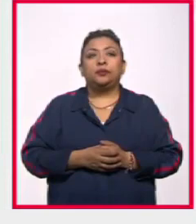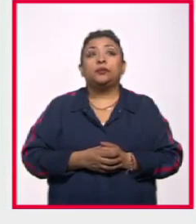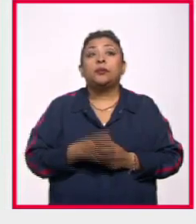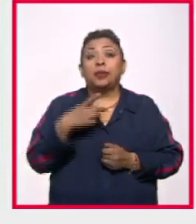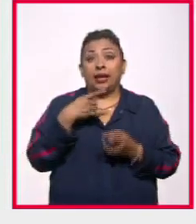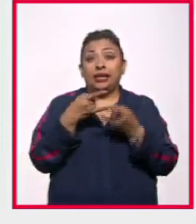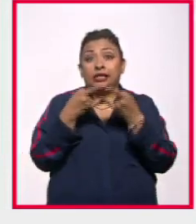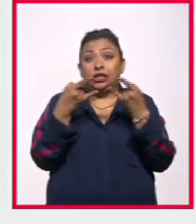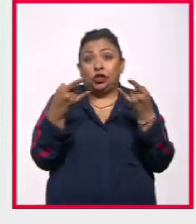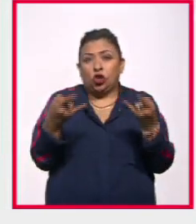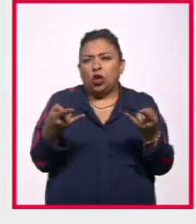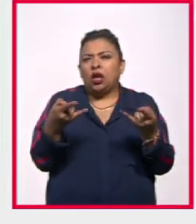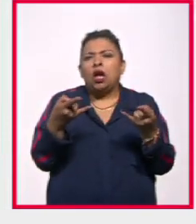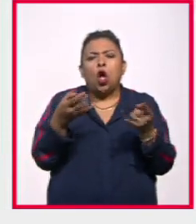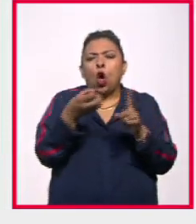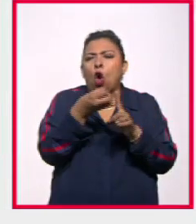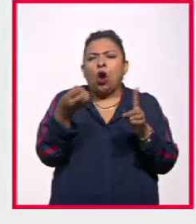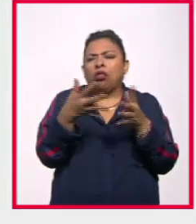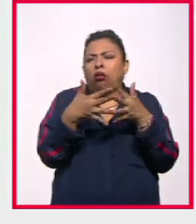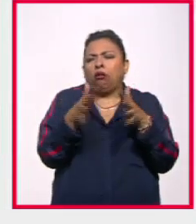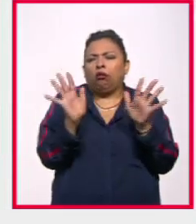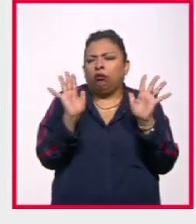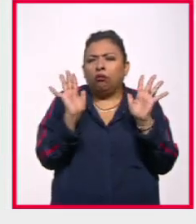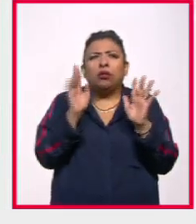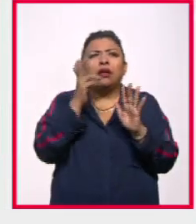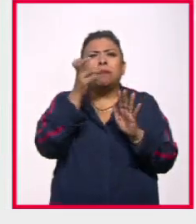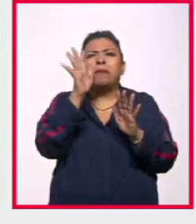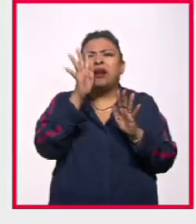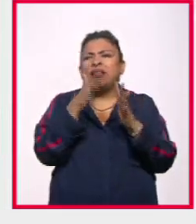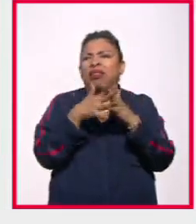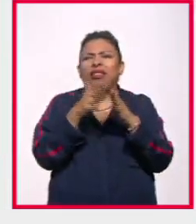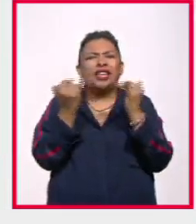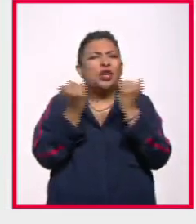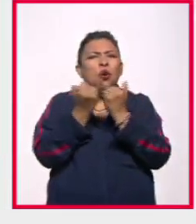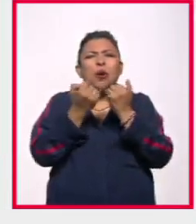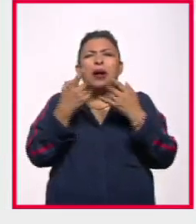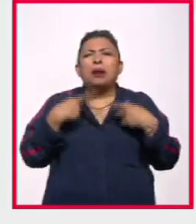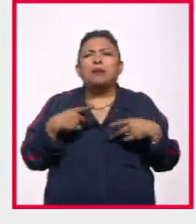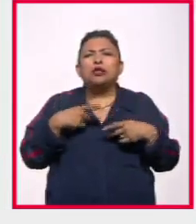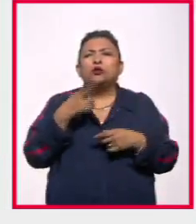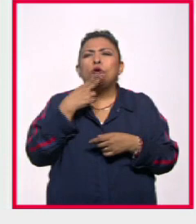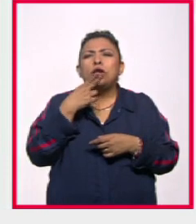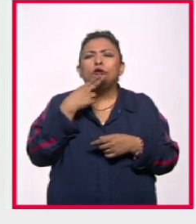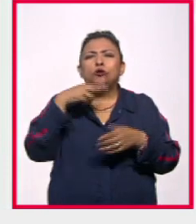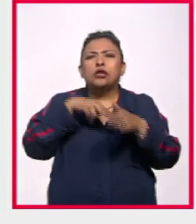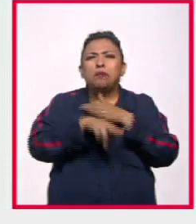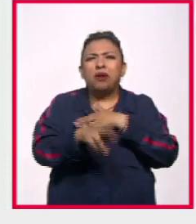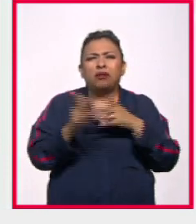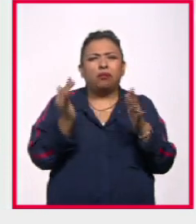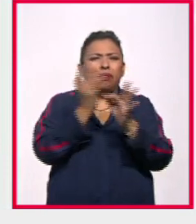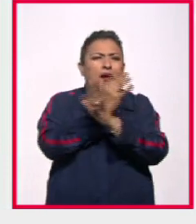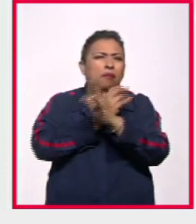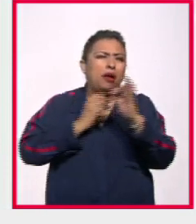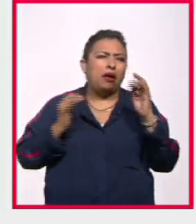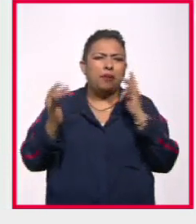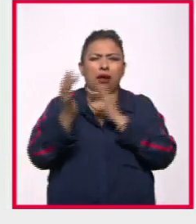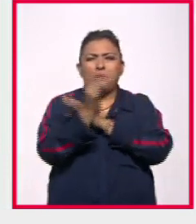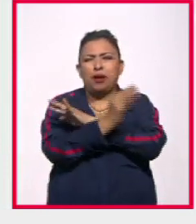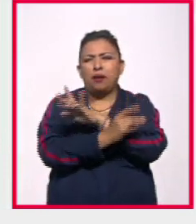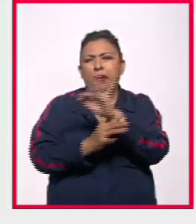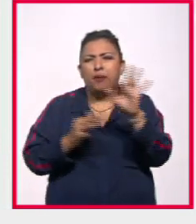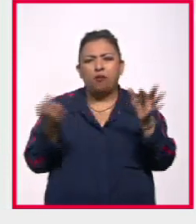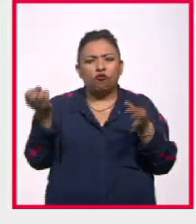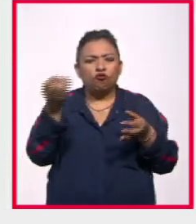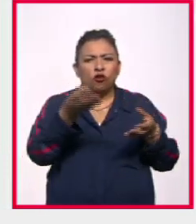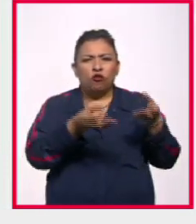Las historias sin un orden preestablecido son como la multitud de los usuarios del metro transitando en todos los sentidos,